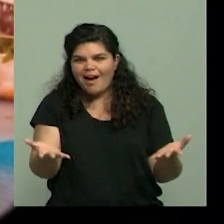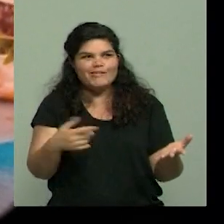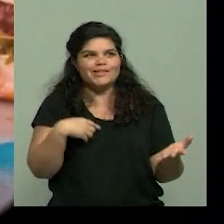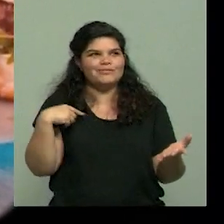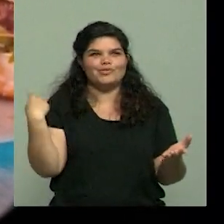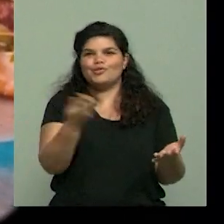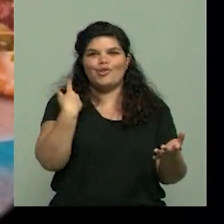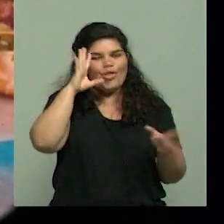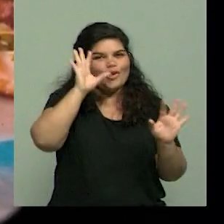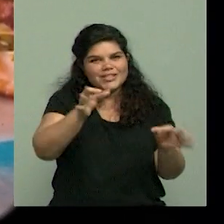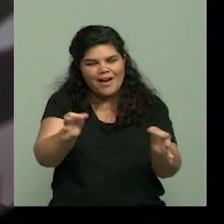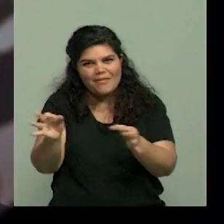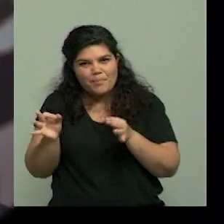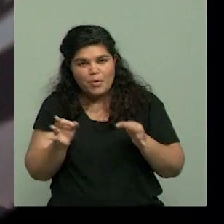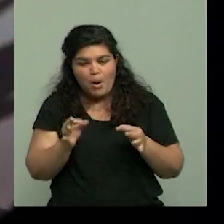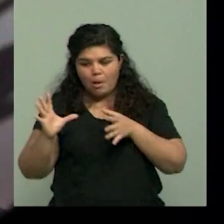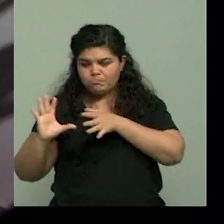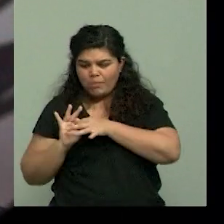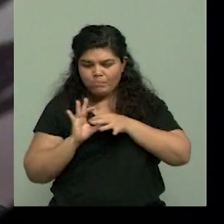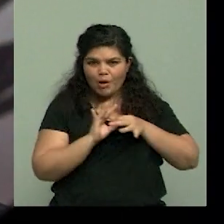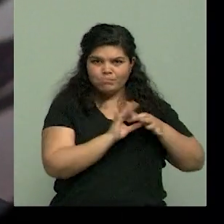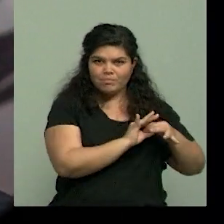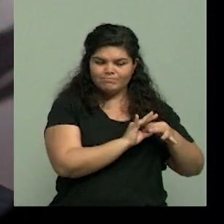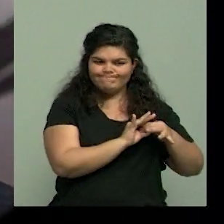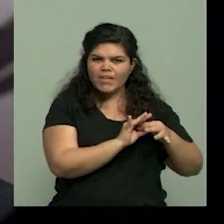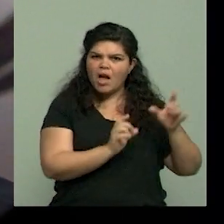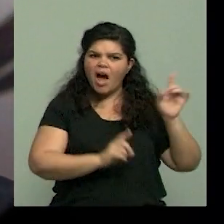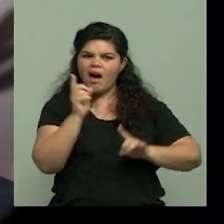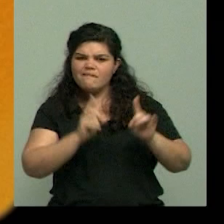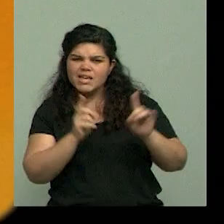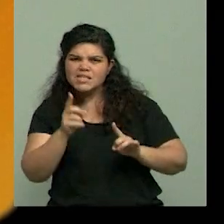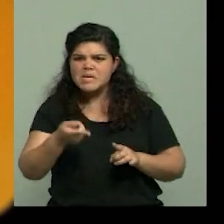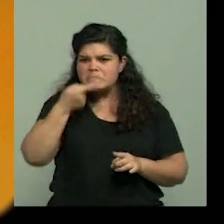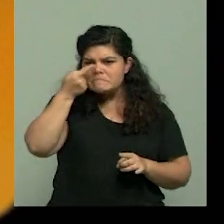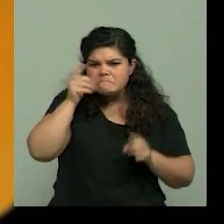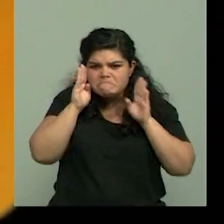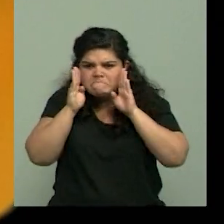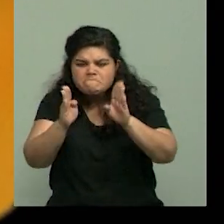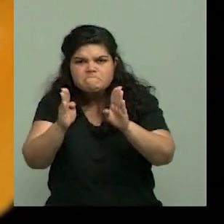muchos sepamos, pero llama la atención la falta de interés en el tema.